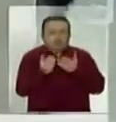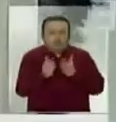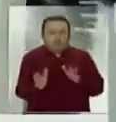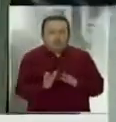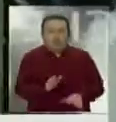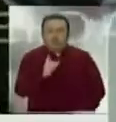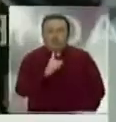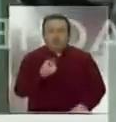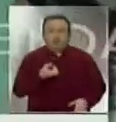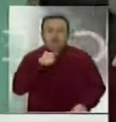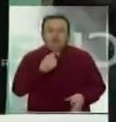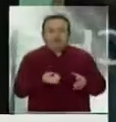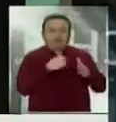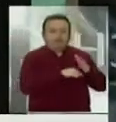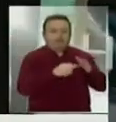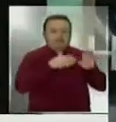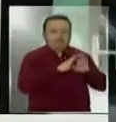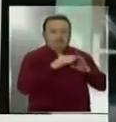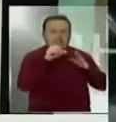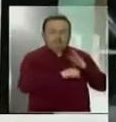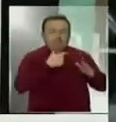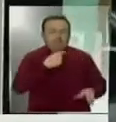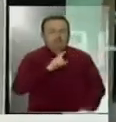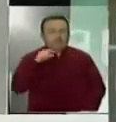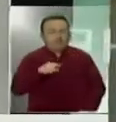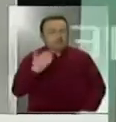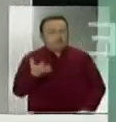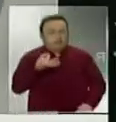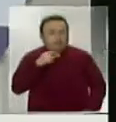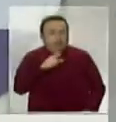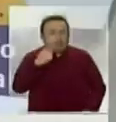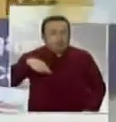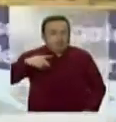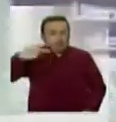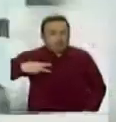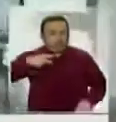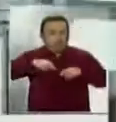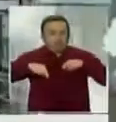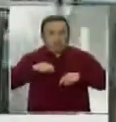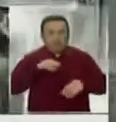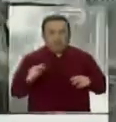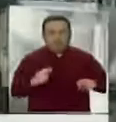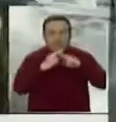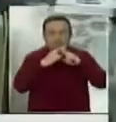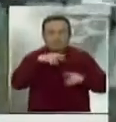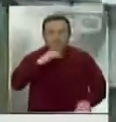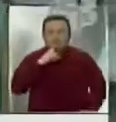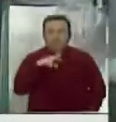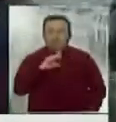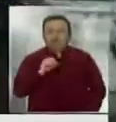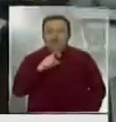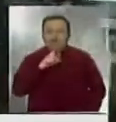por supuesto no volver a cerrar. Vamos a partir revisando eso, las palabras que hubo entonces de los locatarios acá en el Mall de Patronato, que